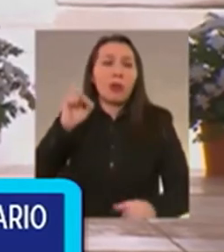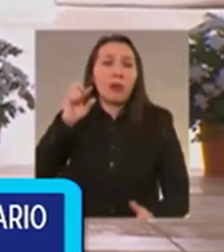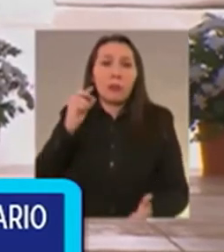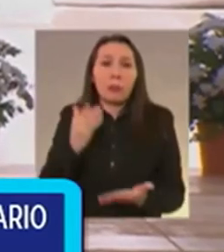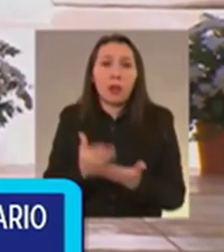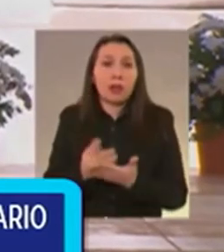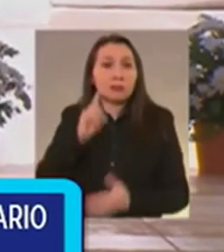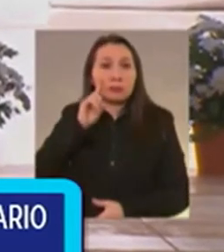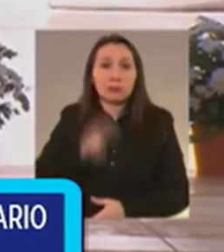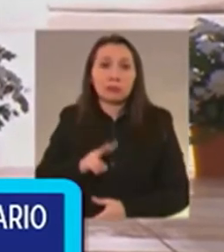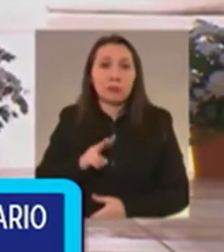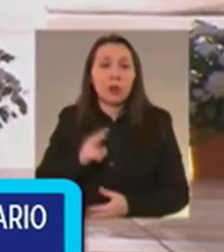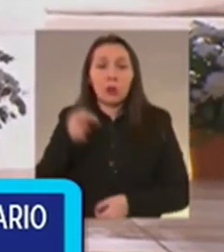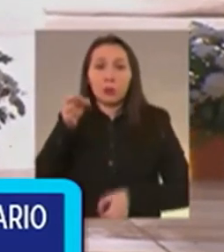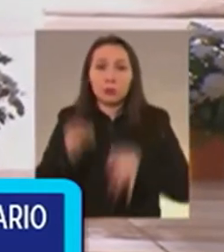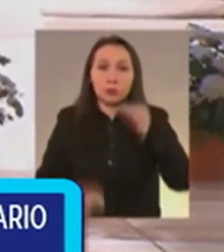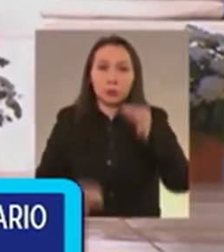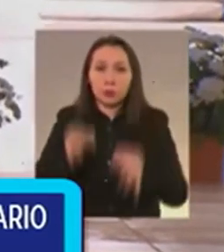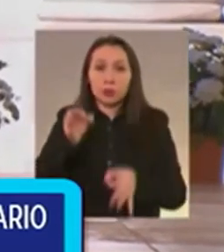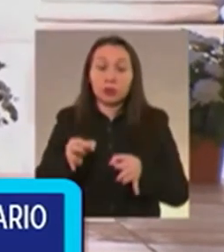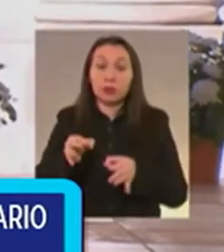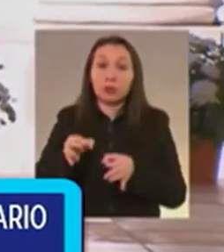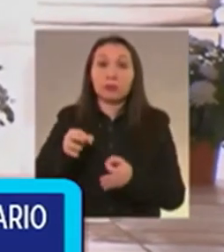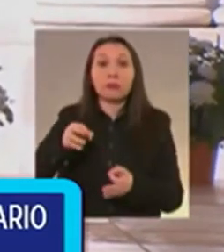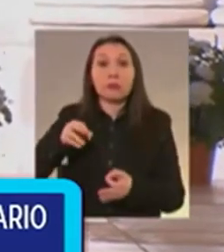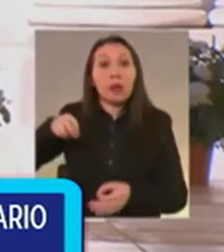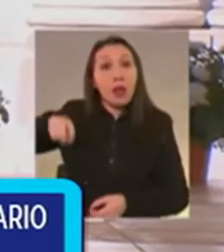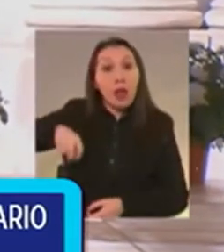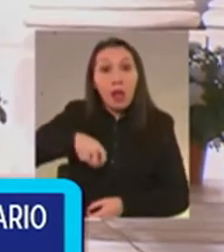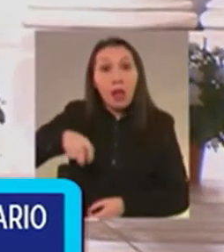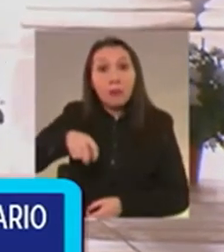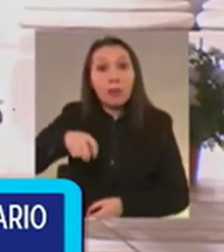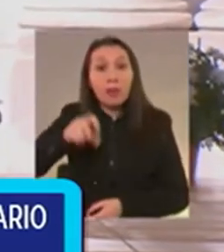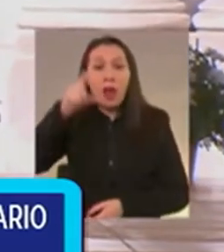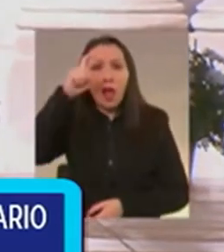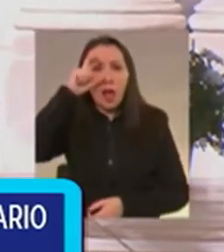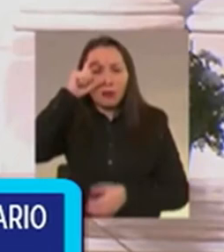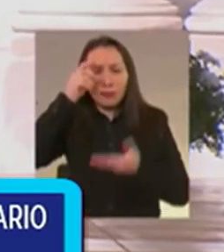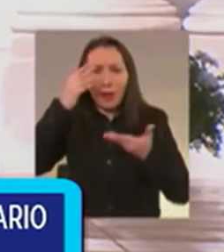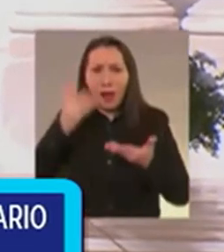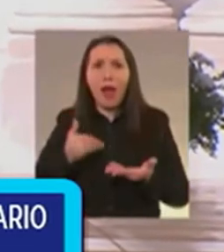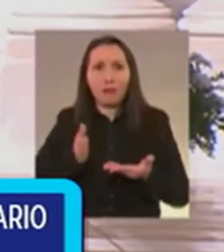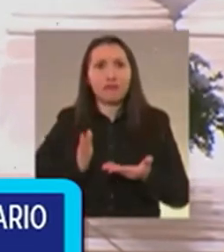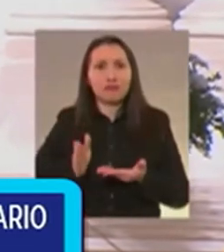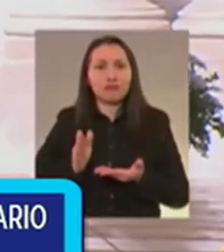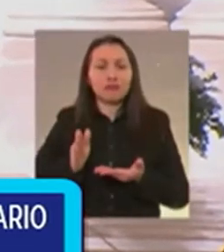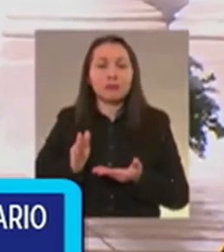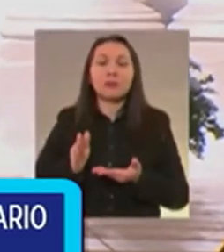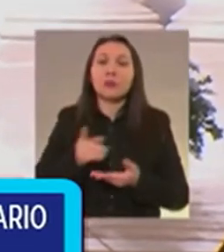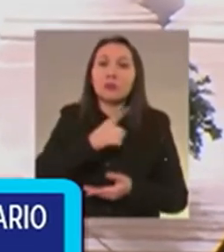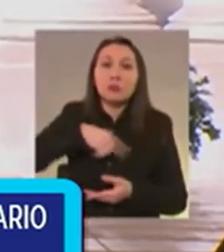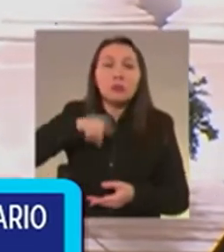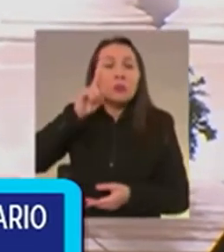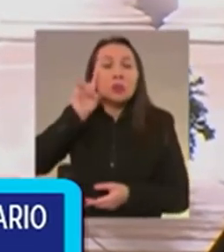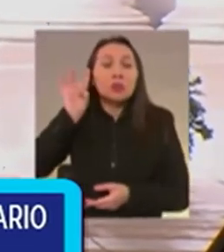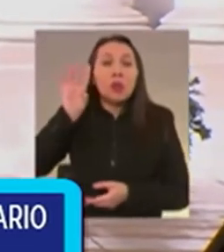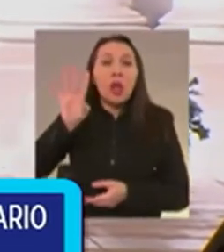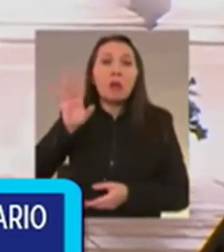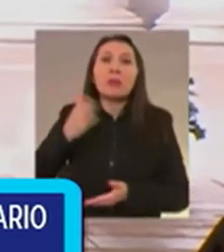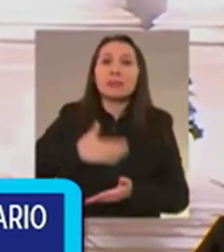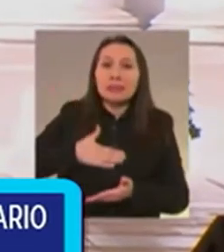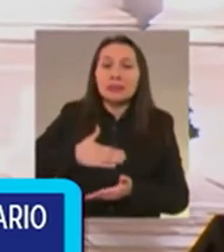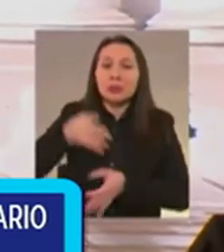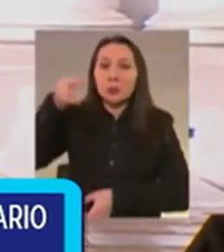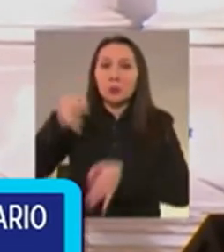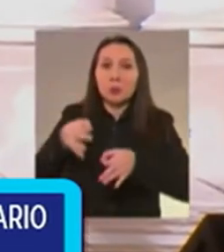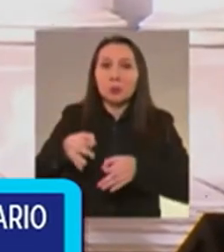si no hay justicia. El caminar de Allende está más vigente que nunca, no solo por el anhelo de justicia